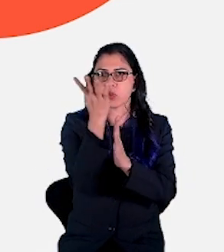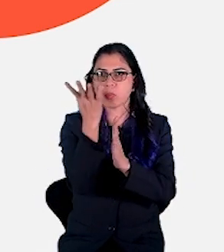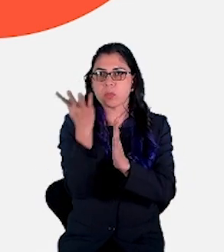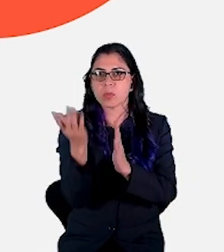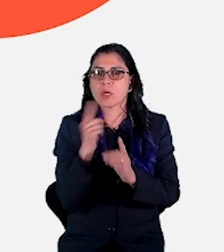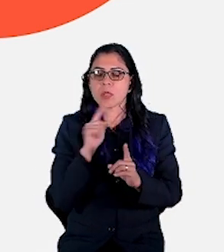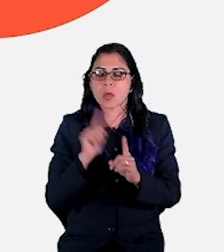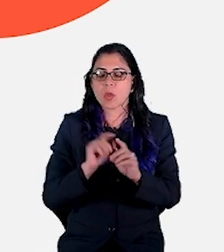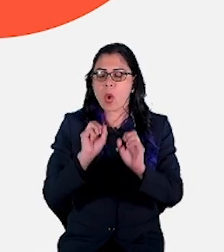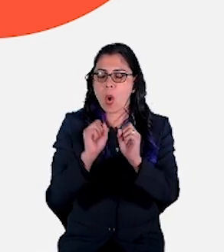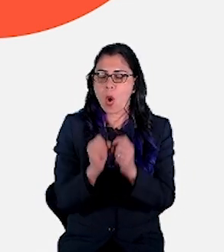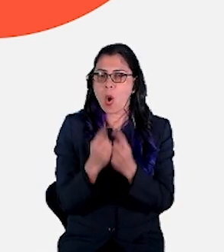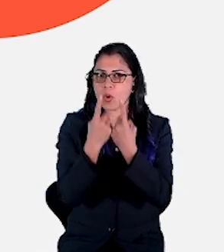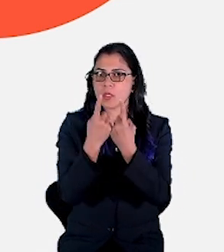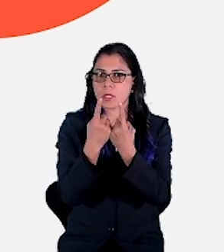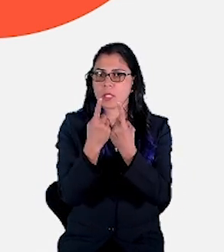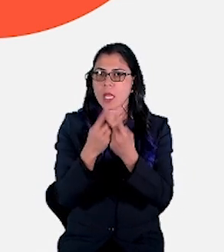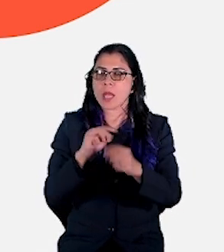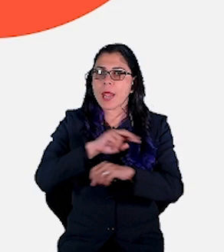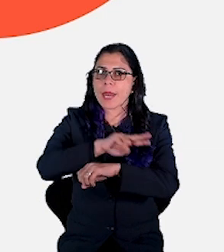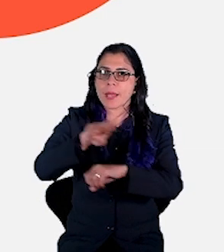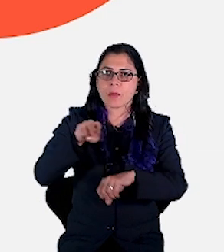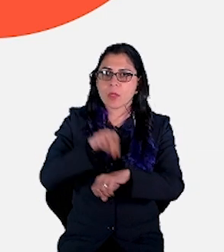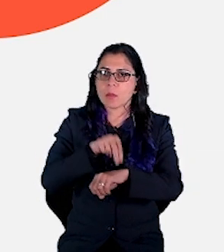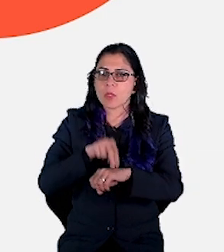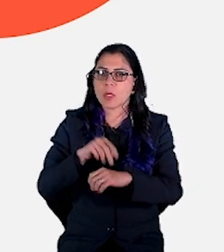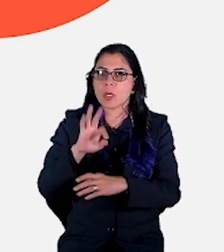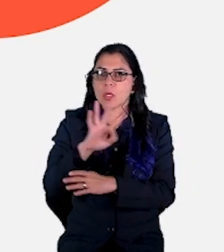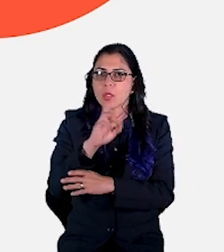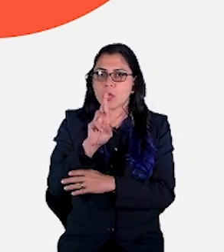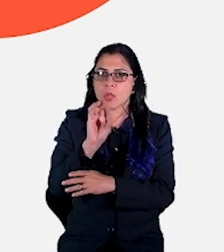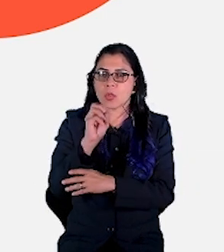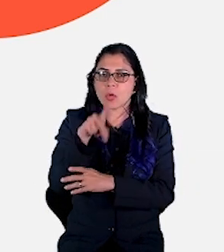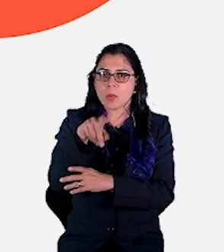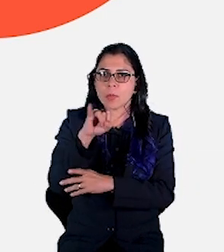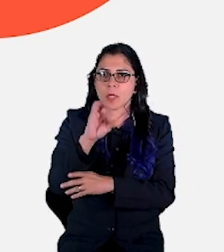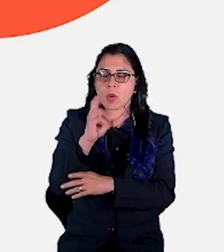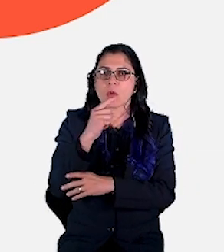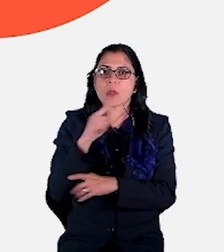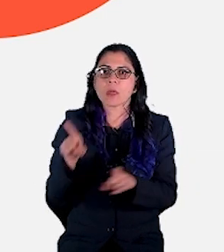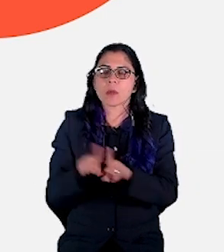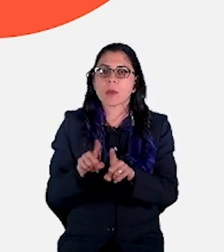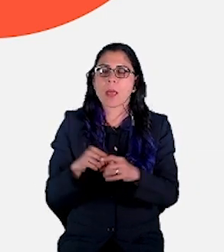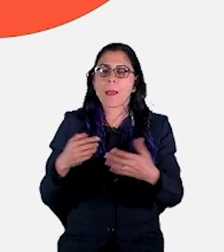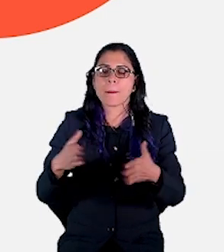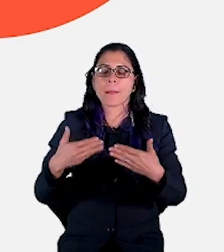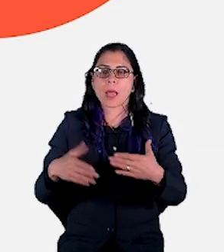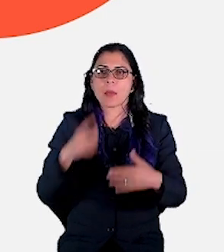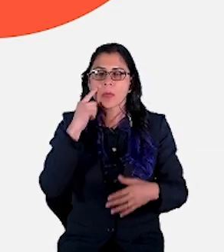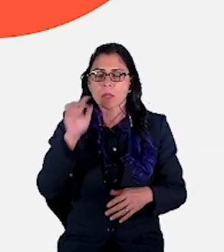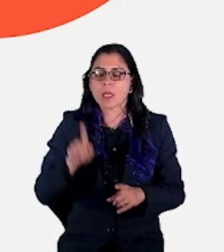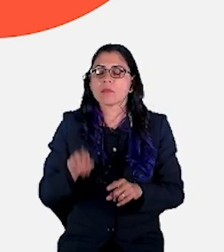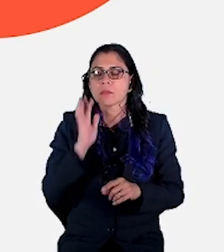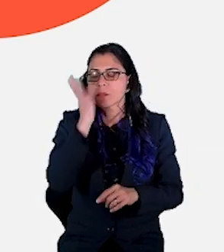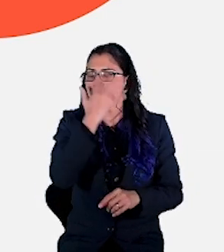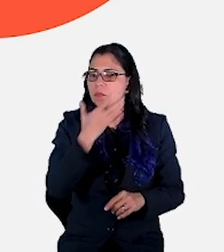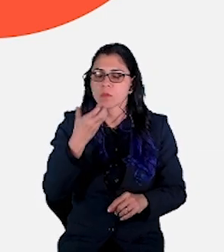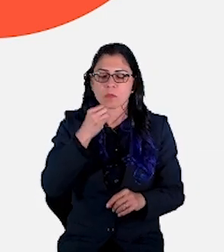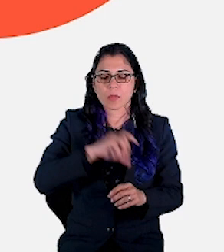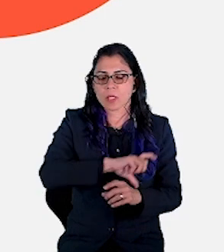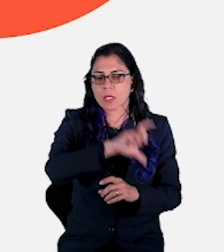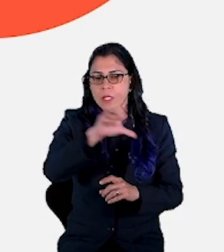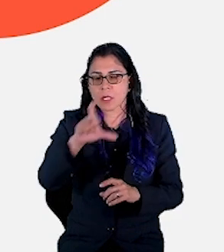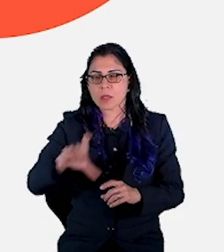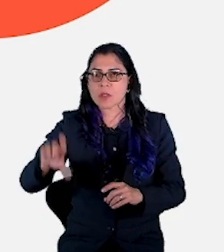14 ecosistemas con los que cuenta el neotrópico por lo que visitar Panamá es un verdadero parque temático de lo que es la muestra del